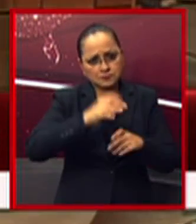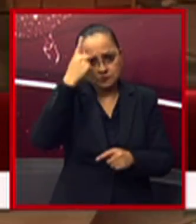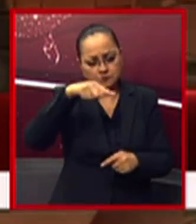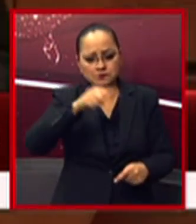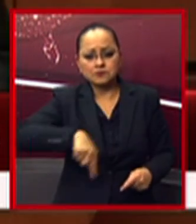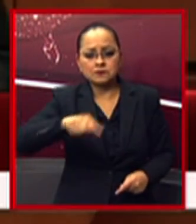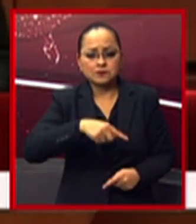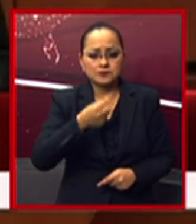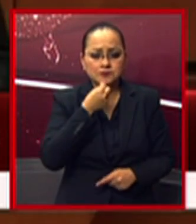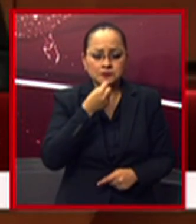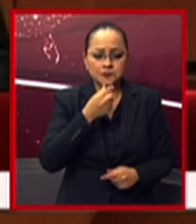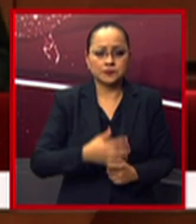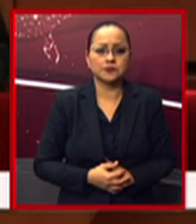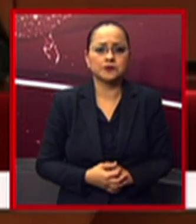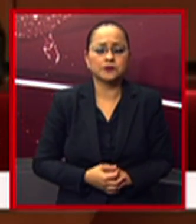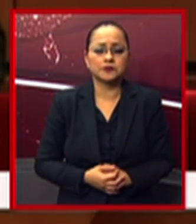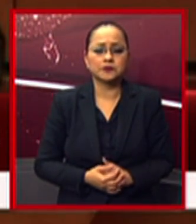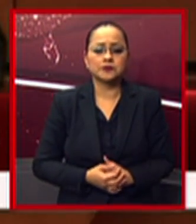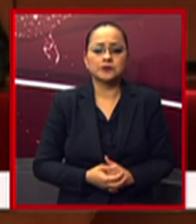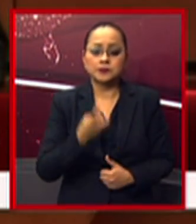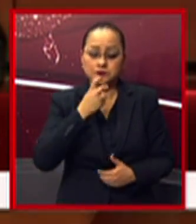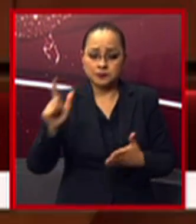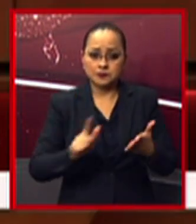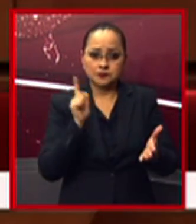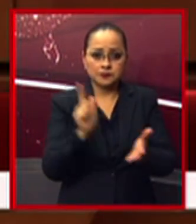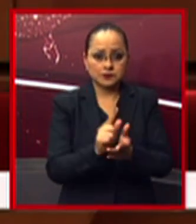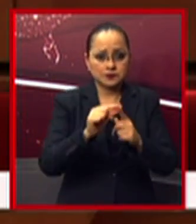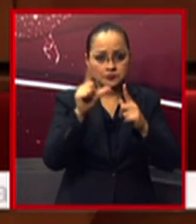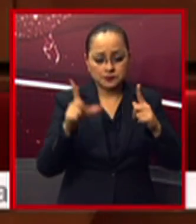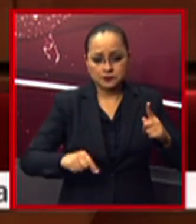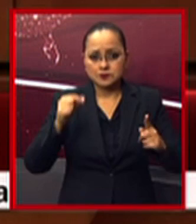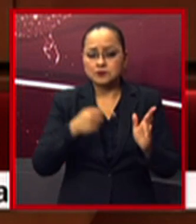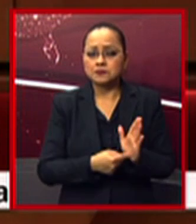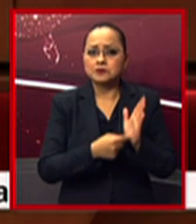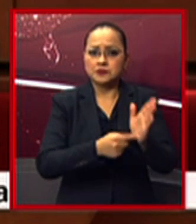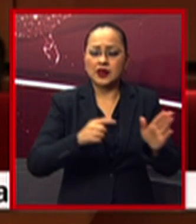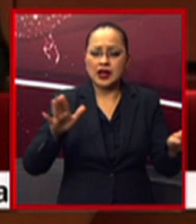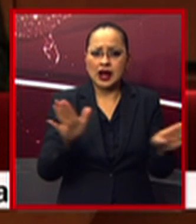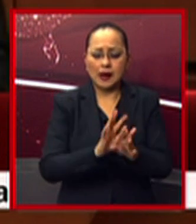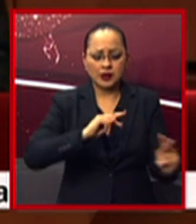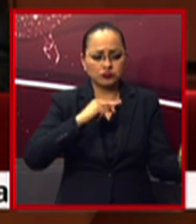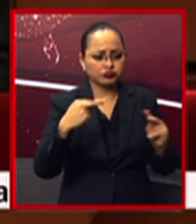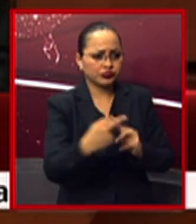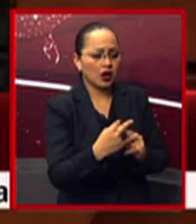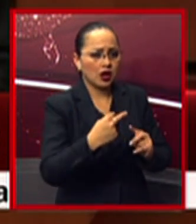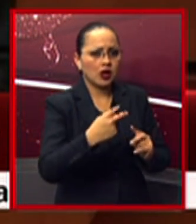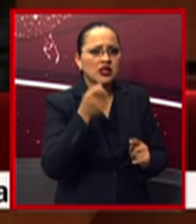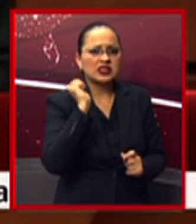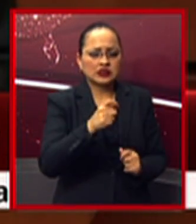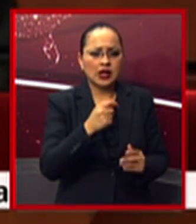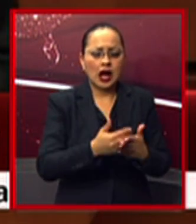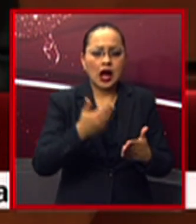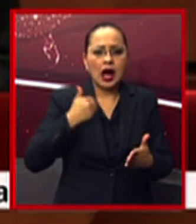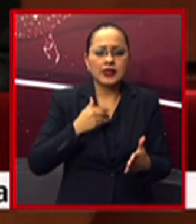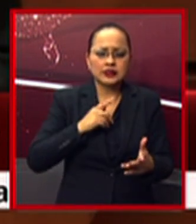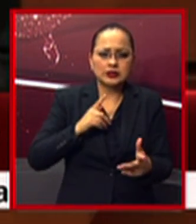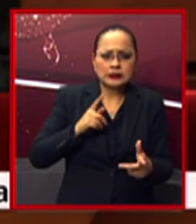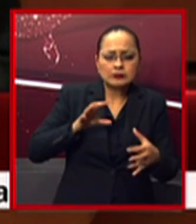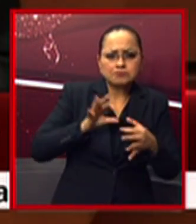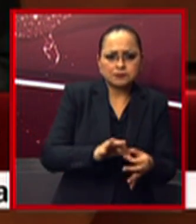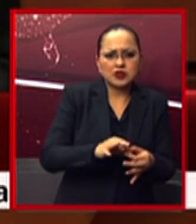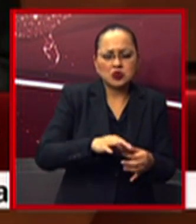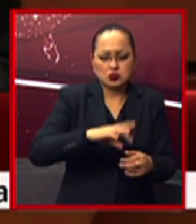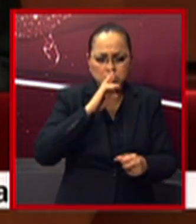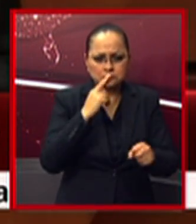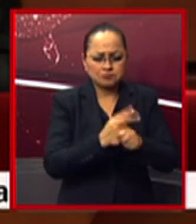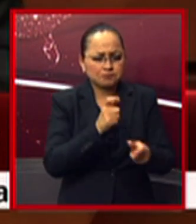sector. Se trata de una ley nacional que representa un cambio de paradigma que deja atrás la concepción tutelar,